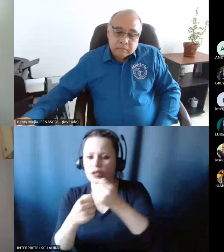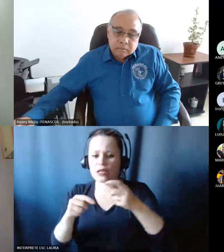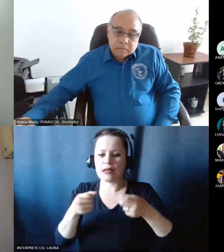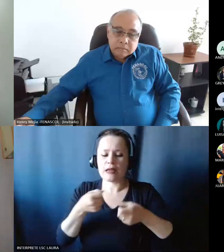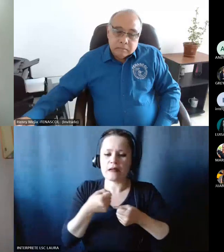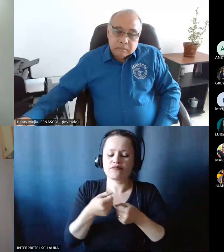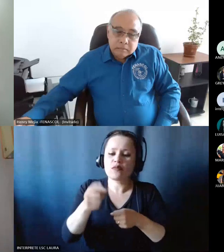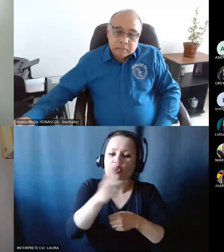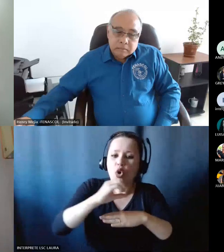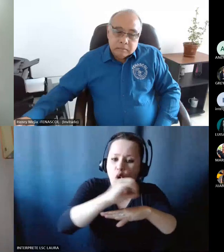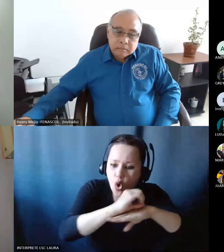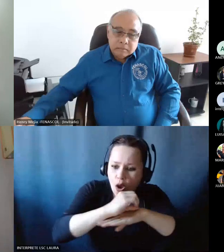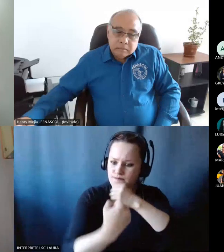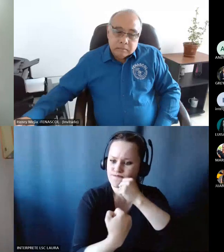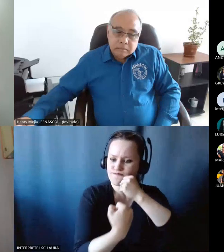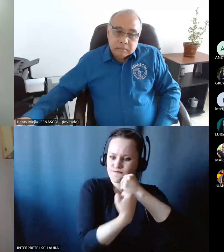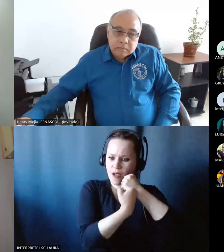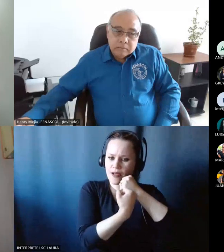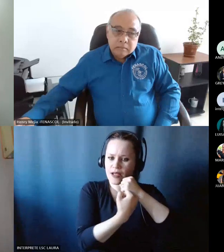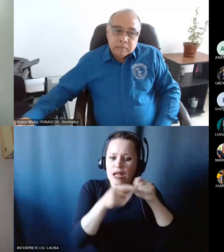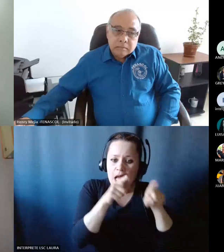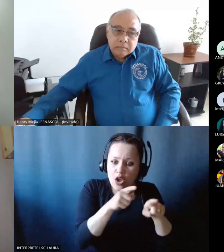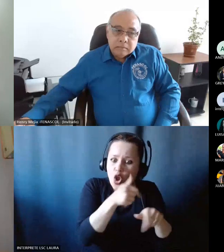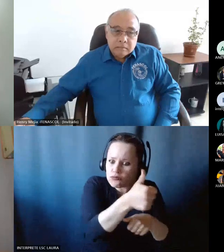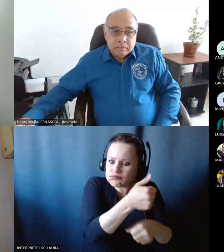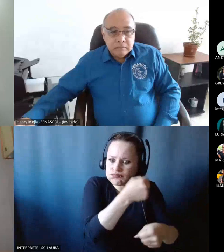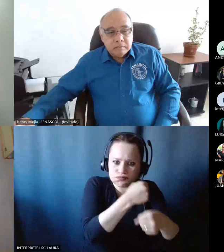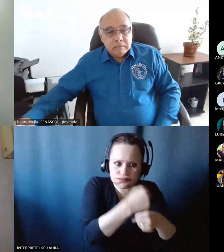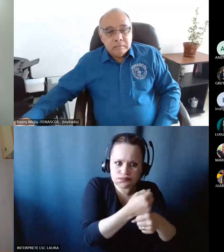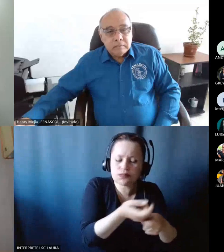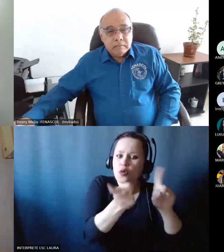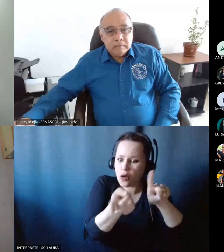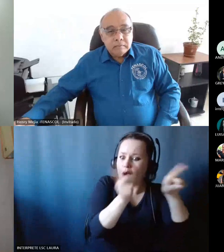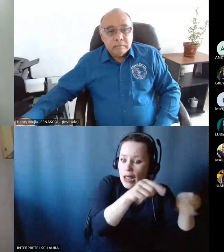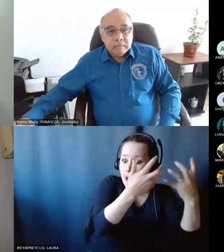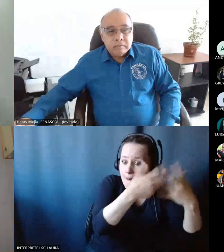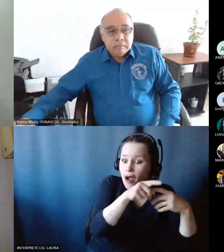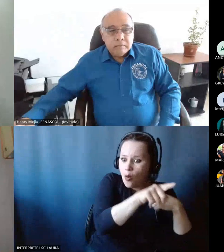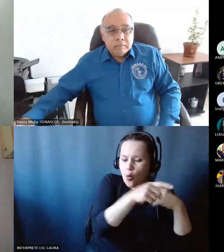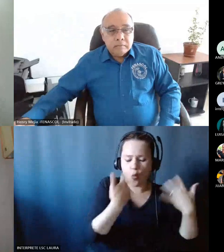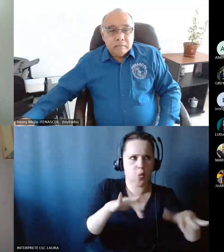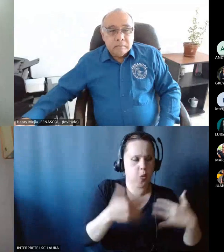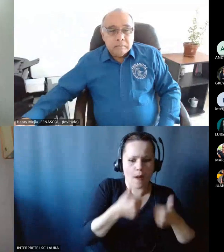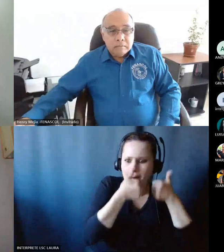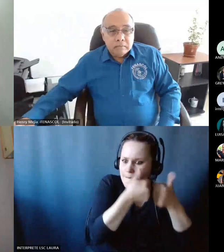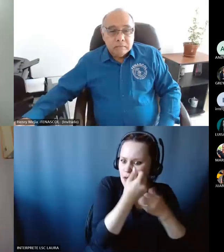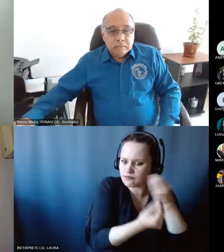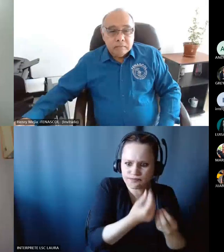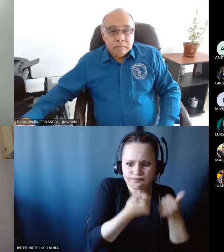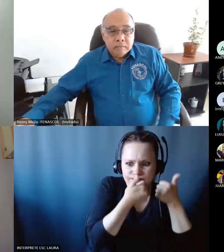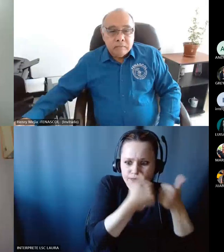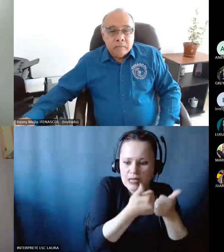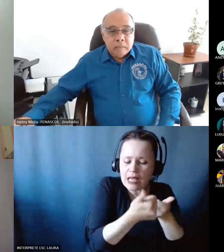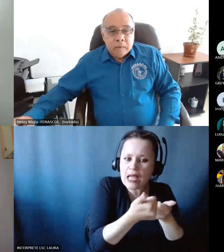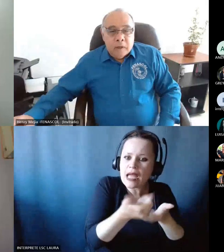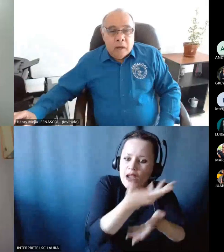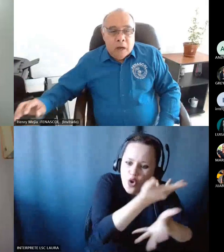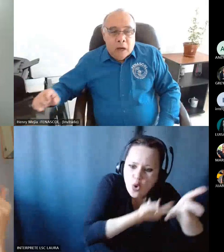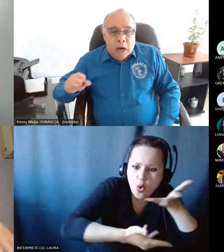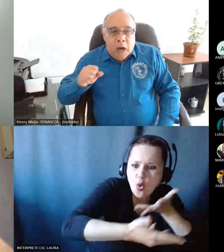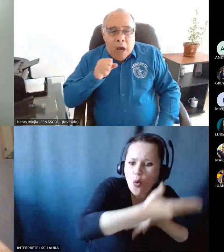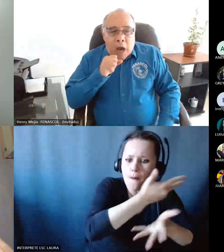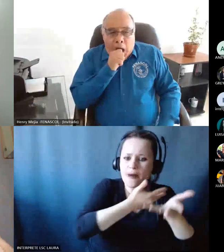de organizaciones que están haciendo bien la tarea como telefónica porque sí lo están haciendo bien podamos compartir este conocimiento